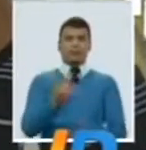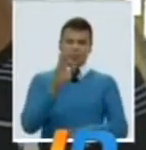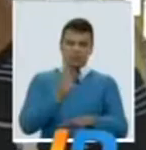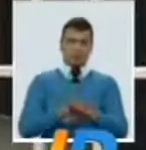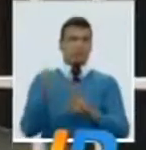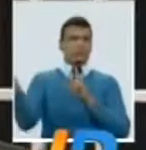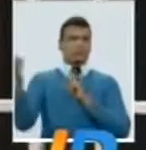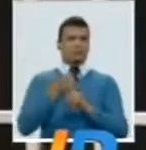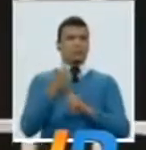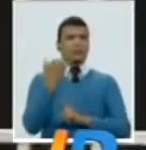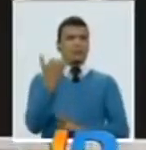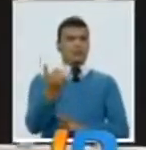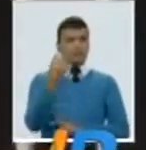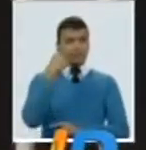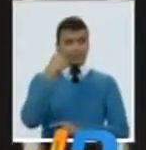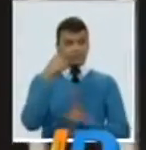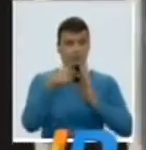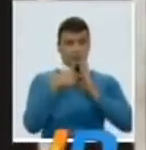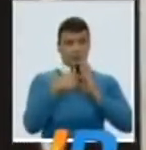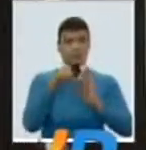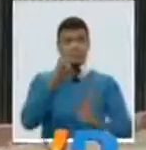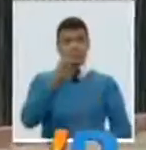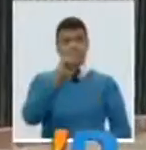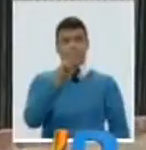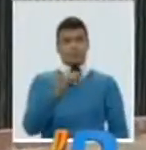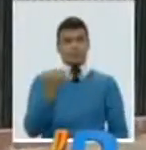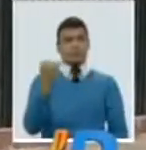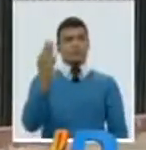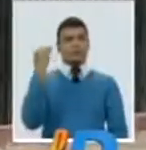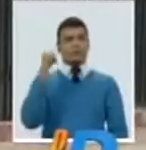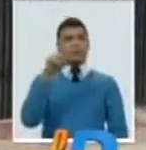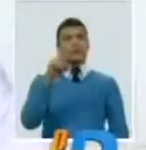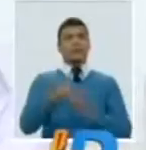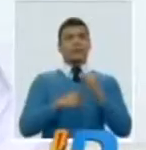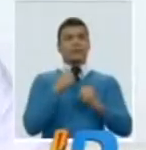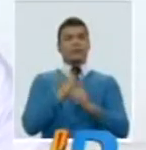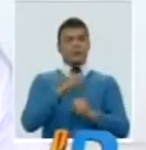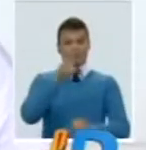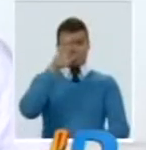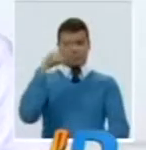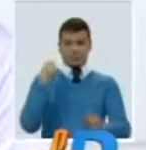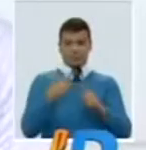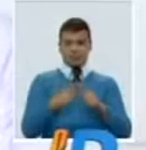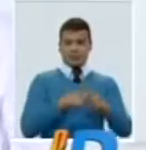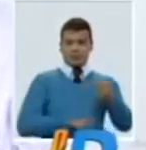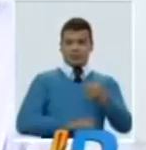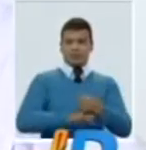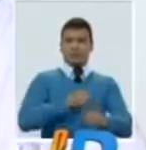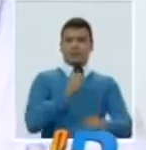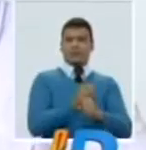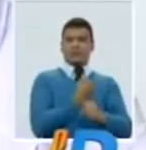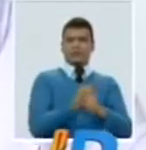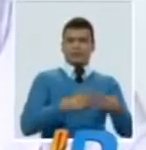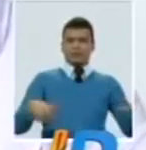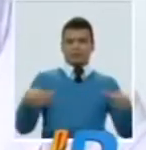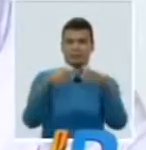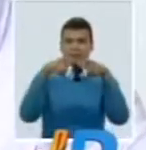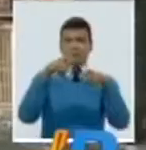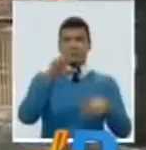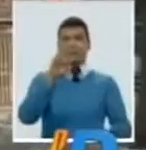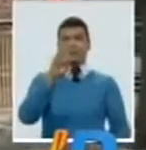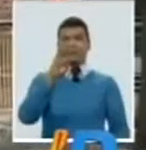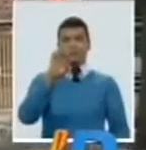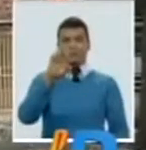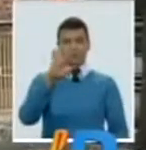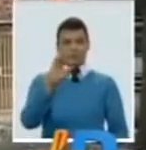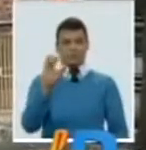culpables. El homicidio de Luis Carlos Rincón, retirado hace 6 años de la policía y quien se desempeñaba como escolta del representante a la Cámara, Roberto Ortiz,